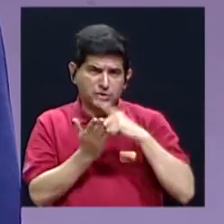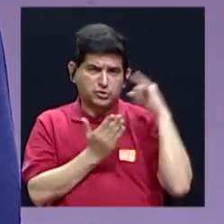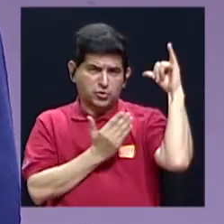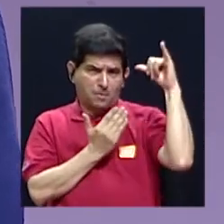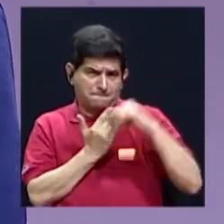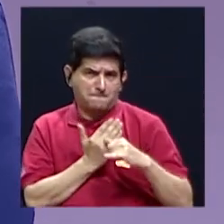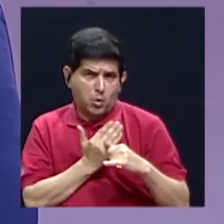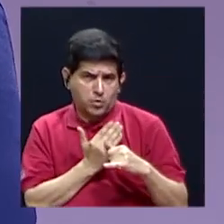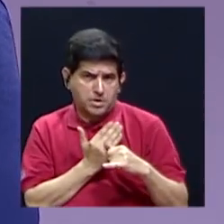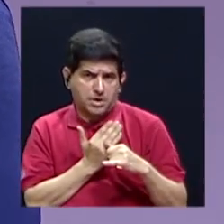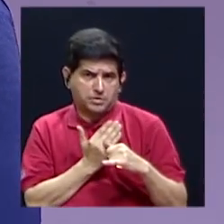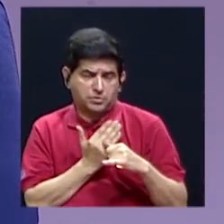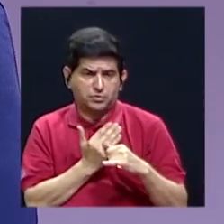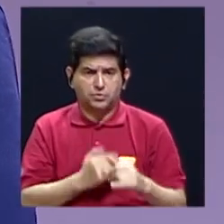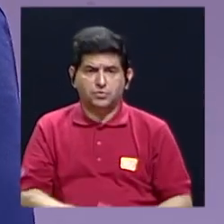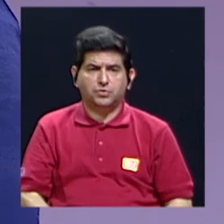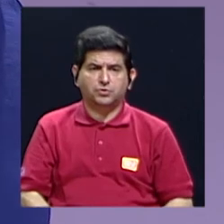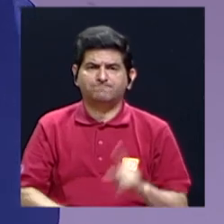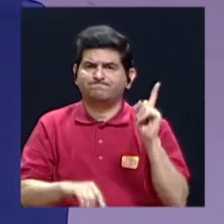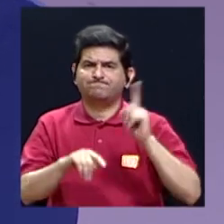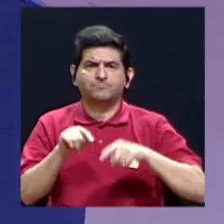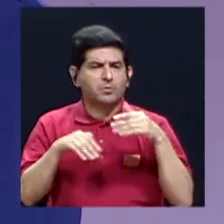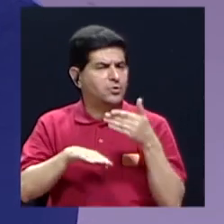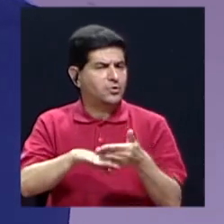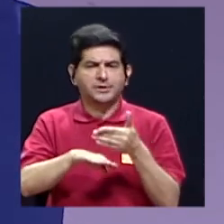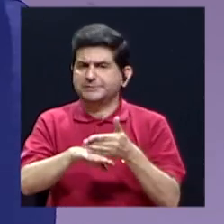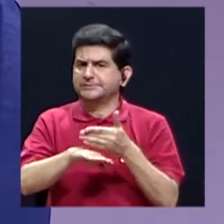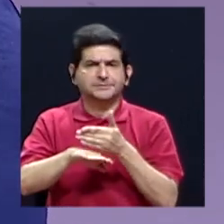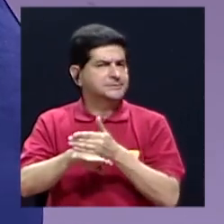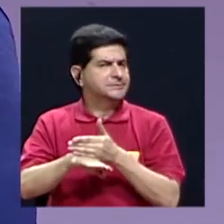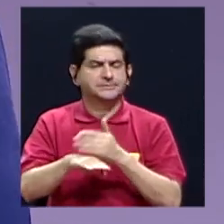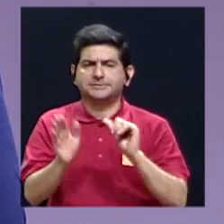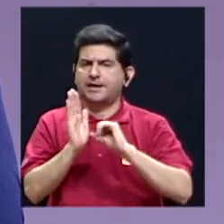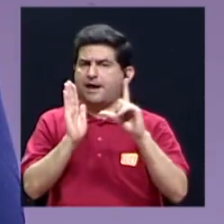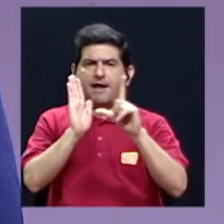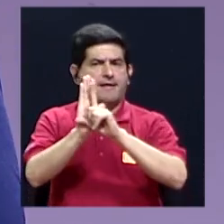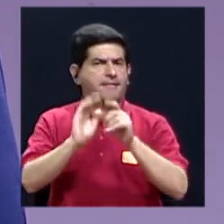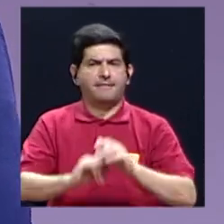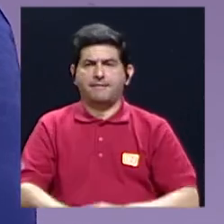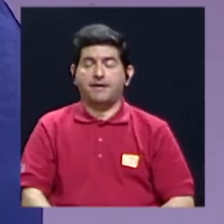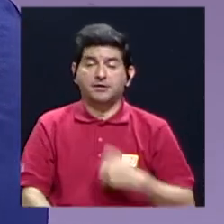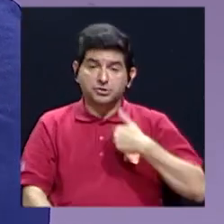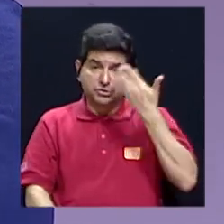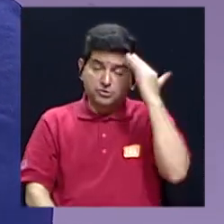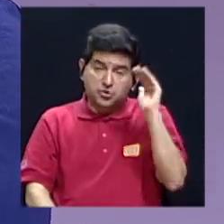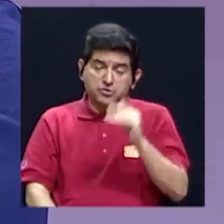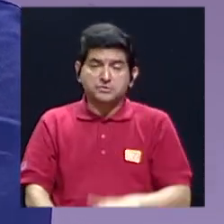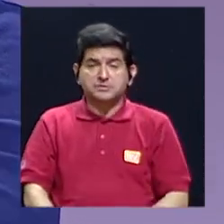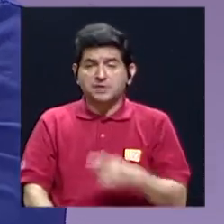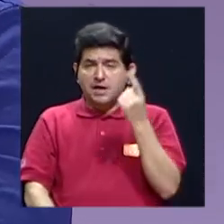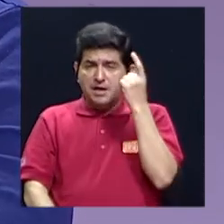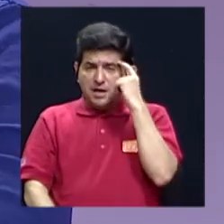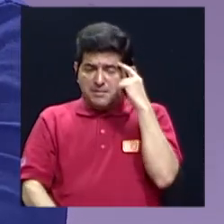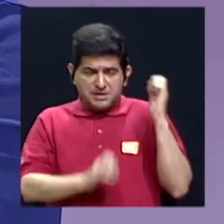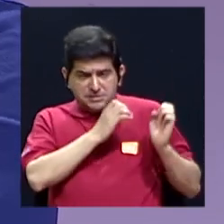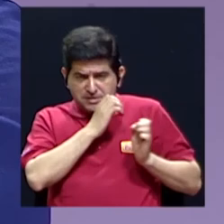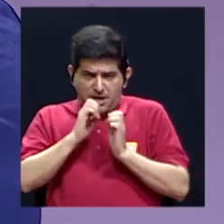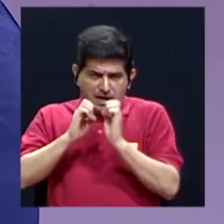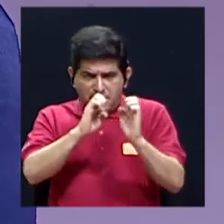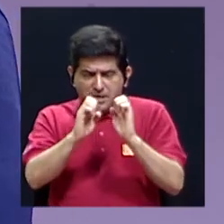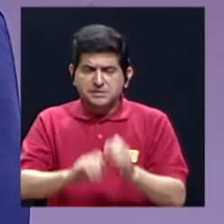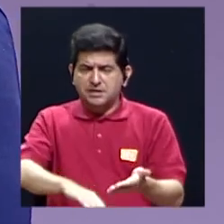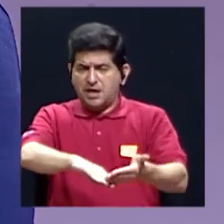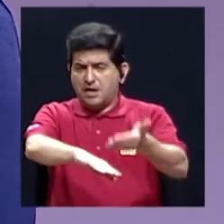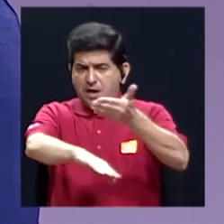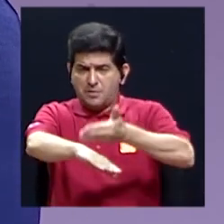proyecto no se ha logrado su avance en la Asamblea Legislativa. Yo no sé si se han contemplado estrategias para el